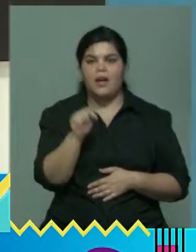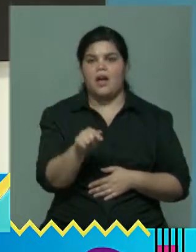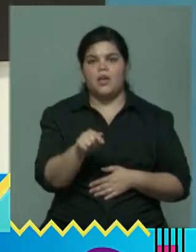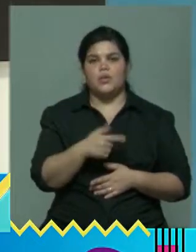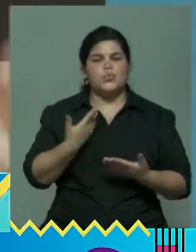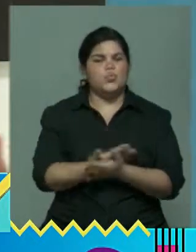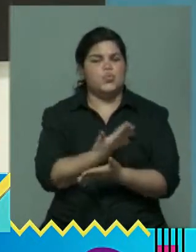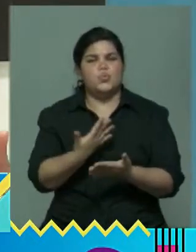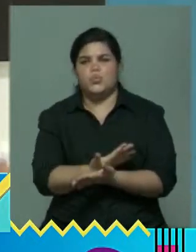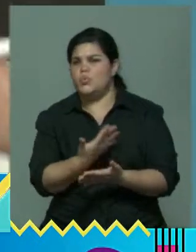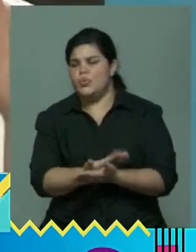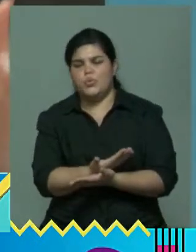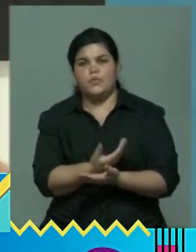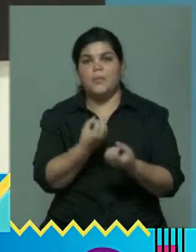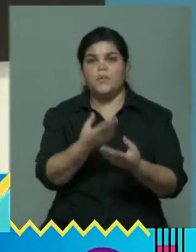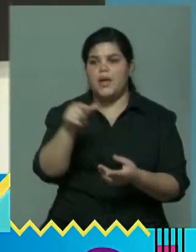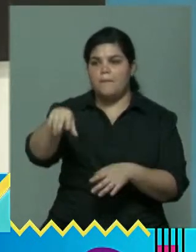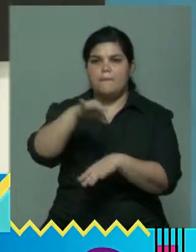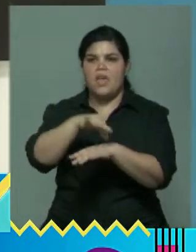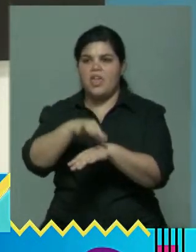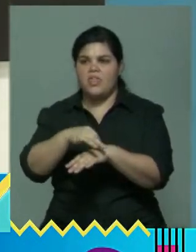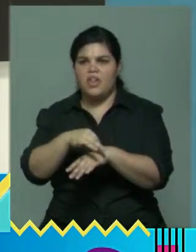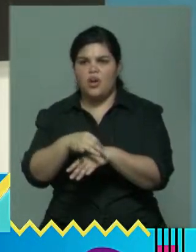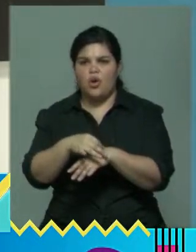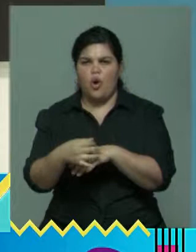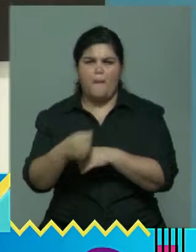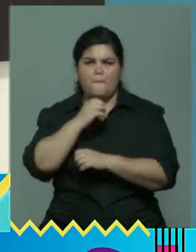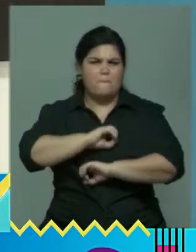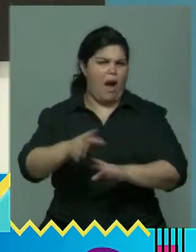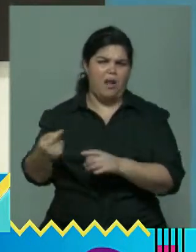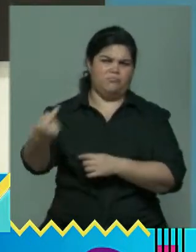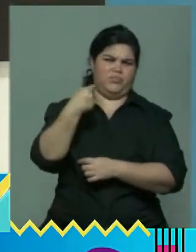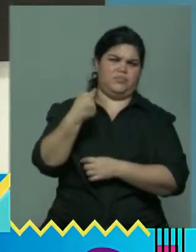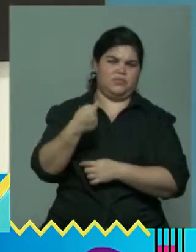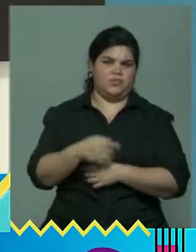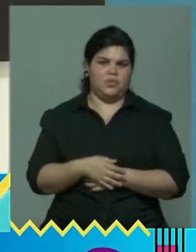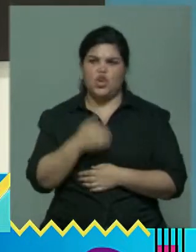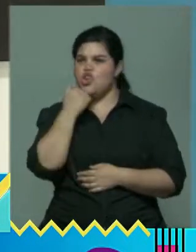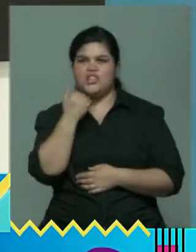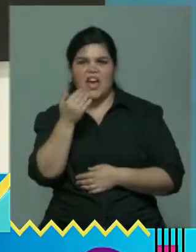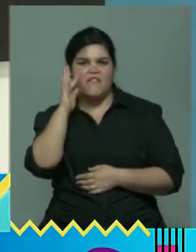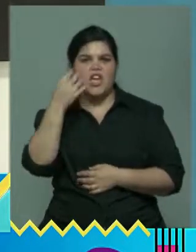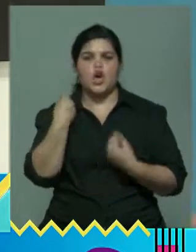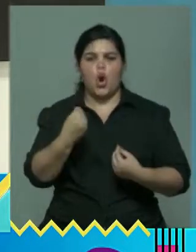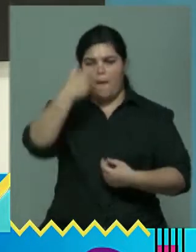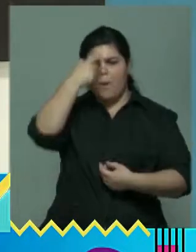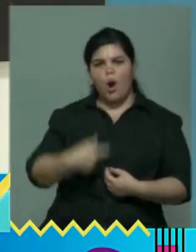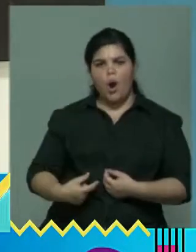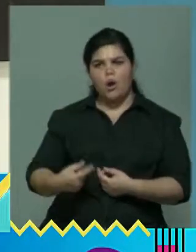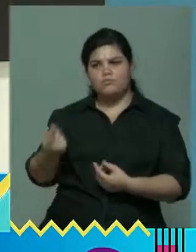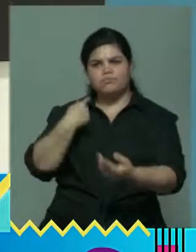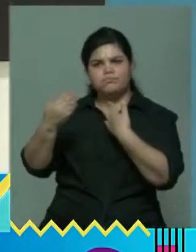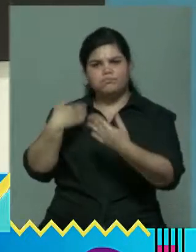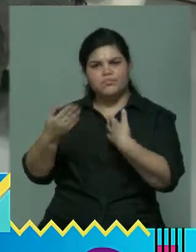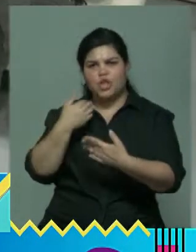muchas veces por el trato con el médico, que no está... o sea, que no sabe tratar, digamos, con esa persona, entonces... Claro,